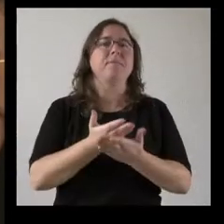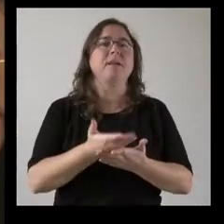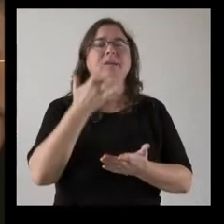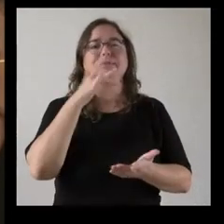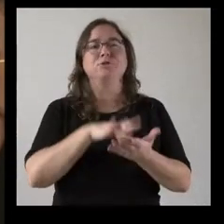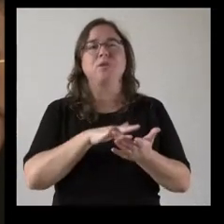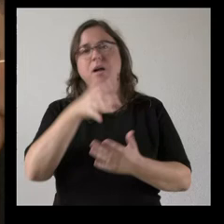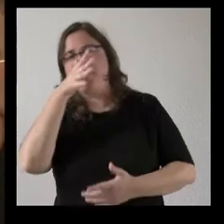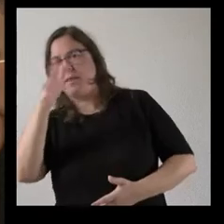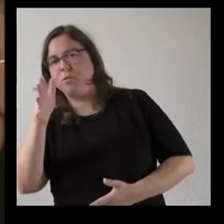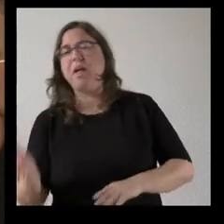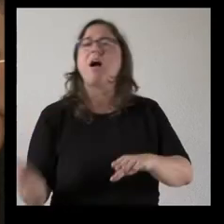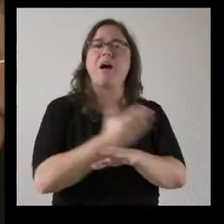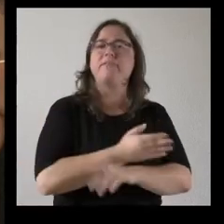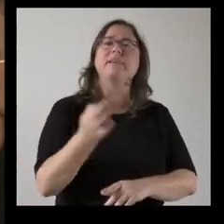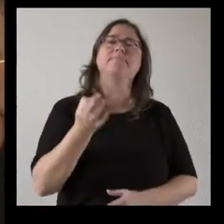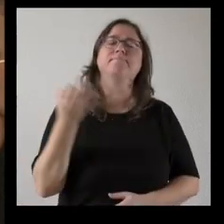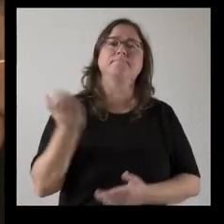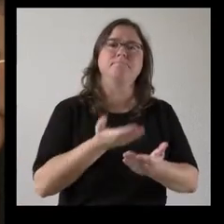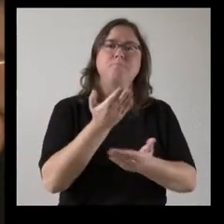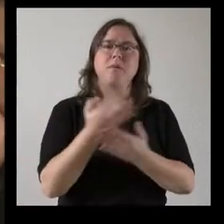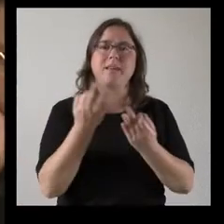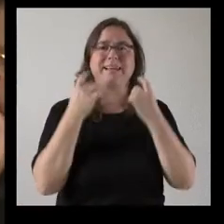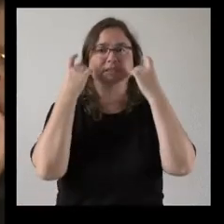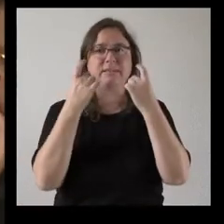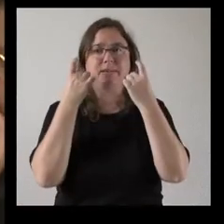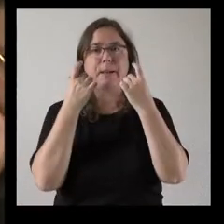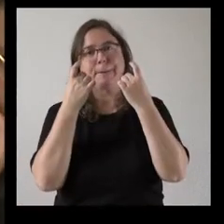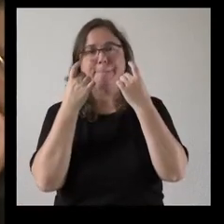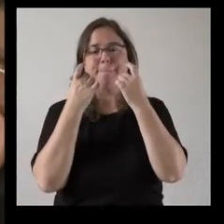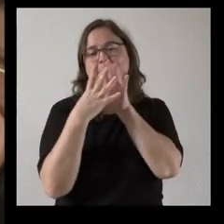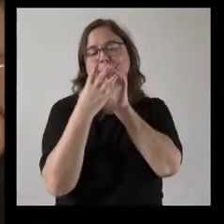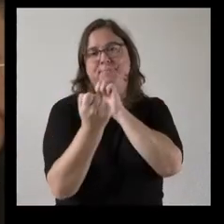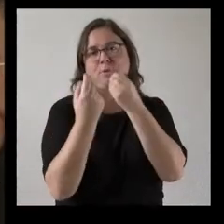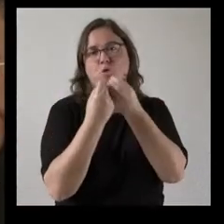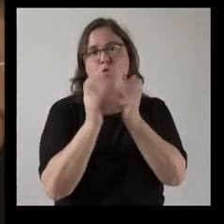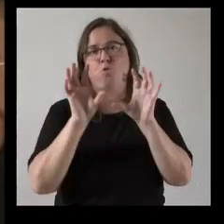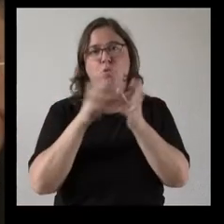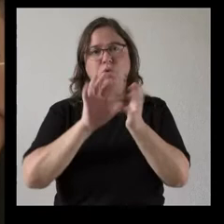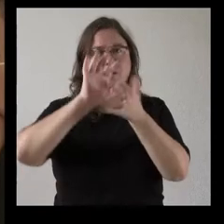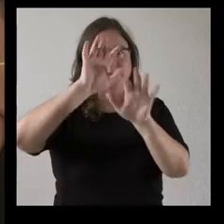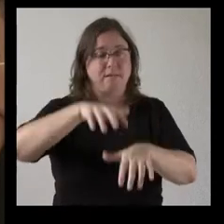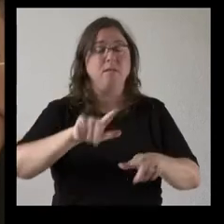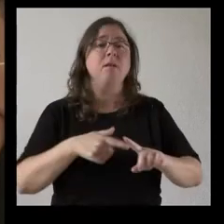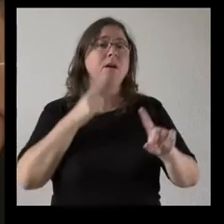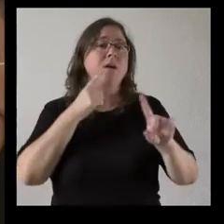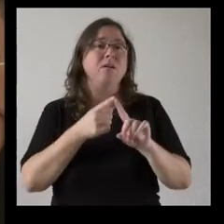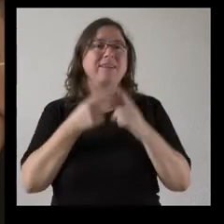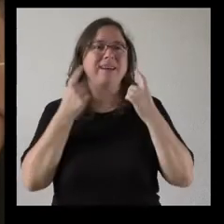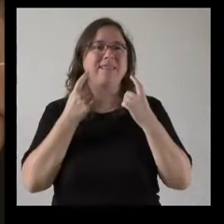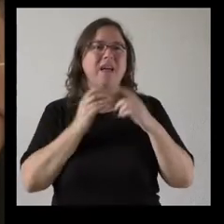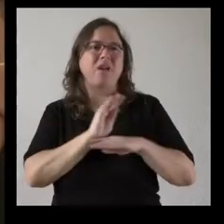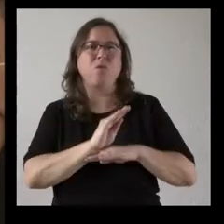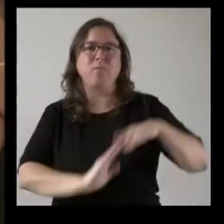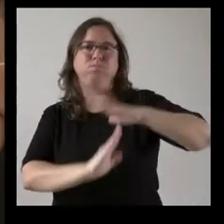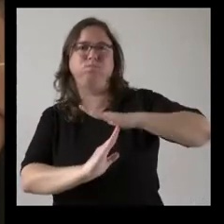vía penal era intentar un cierto entendimiento con la junta Bueno pues para tratar de que se desbloqueen esas ayudas que